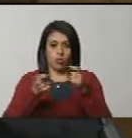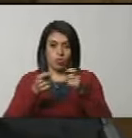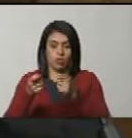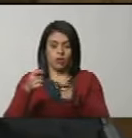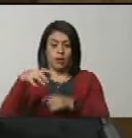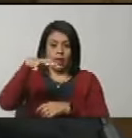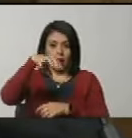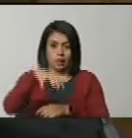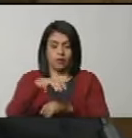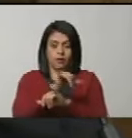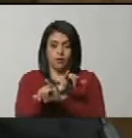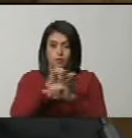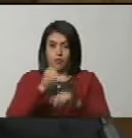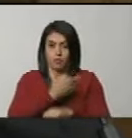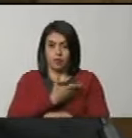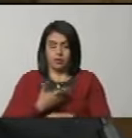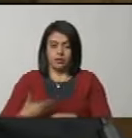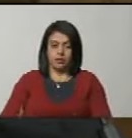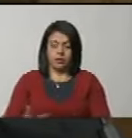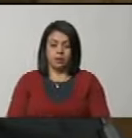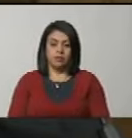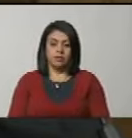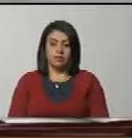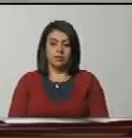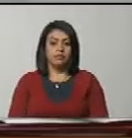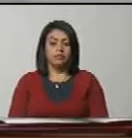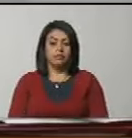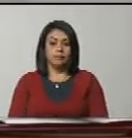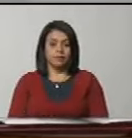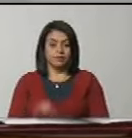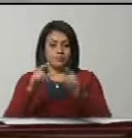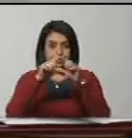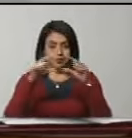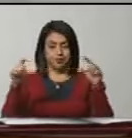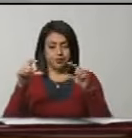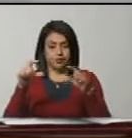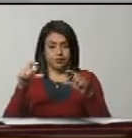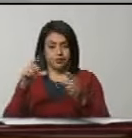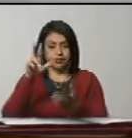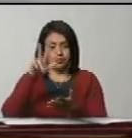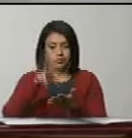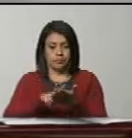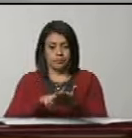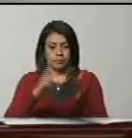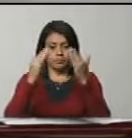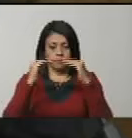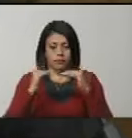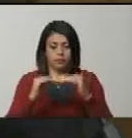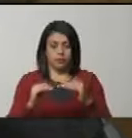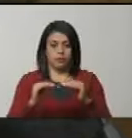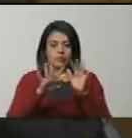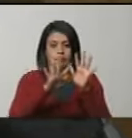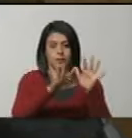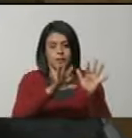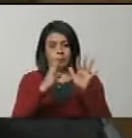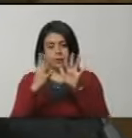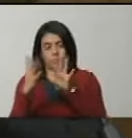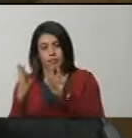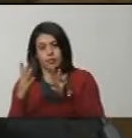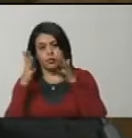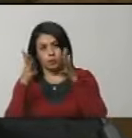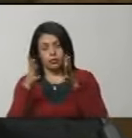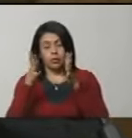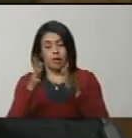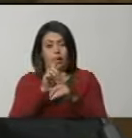estadal. Es todo, ciudadano presidente. En consideración, el epígrafe. Ha aprobado. Siguiente. Vigésimo noveno. Se